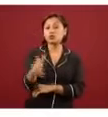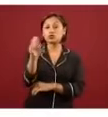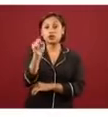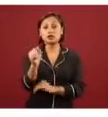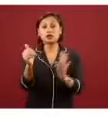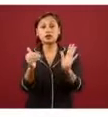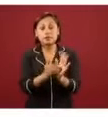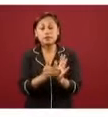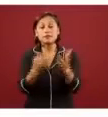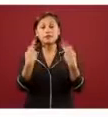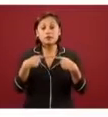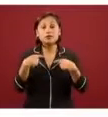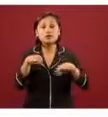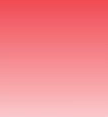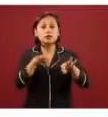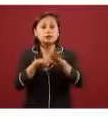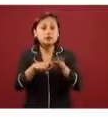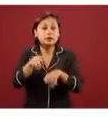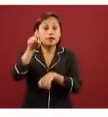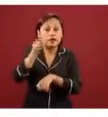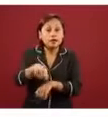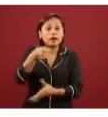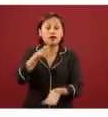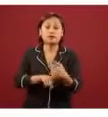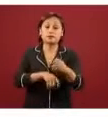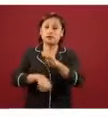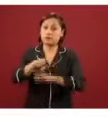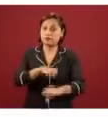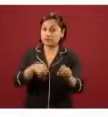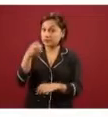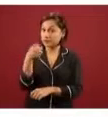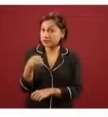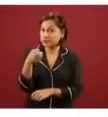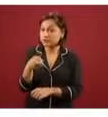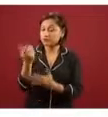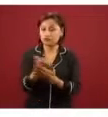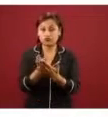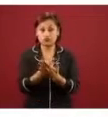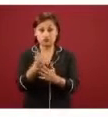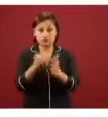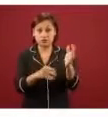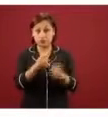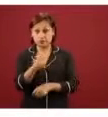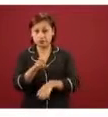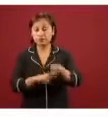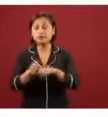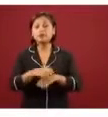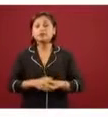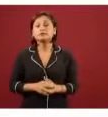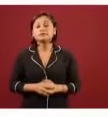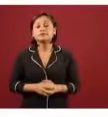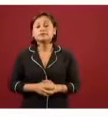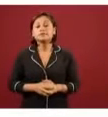860,000 trabajadores, 860,000 que están en alguno de estos esquemas, y ya en